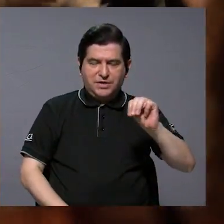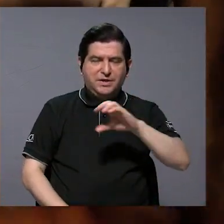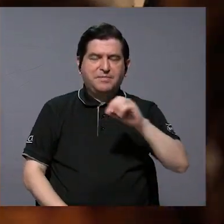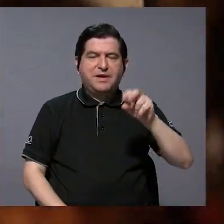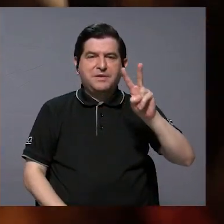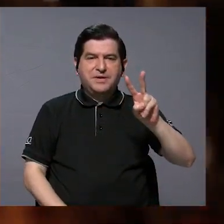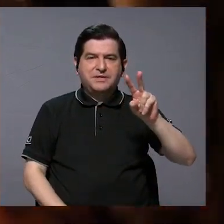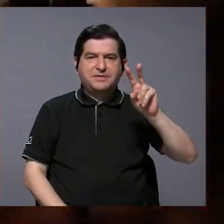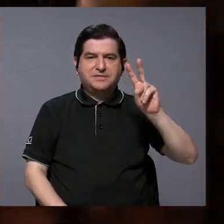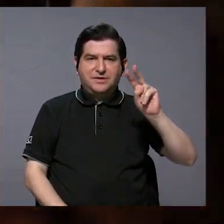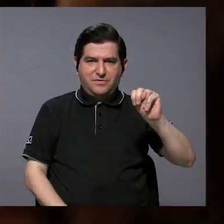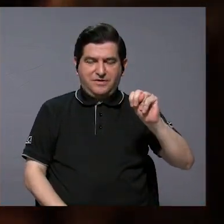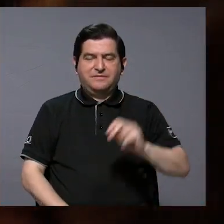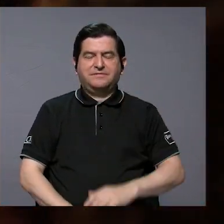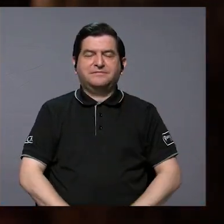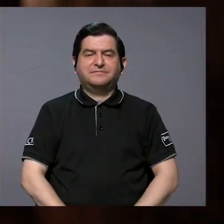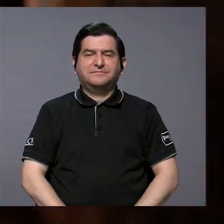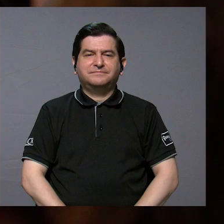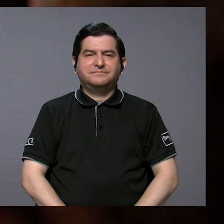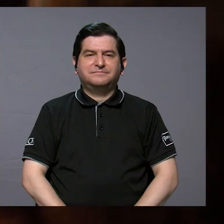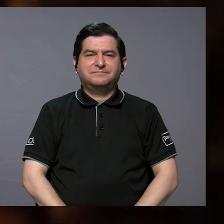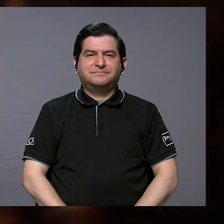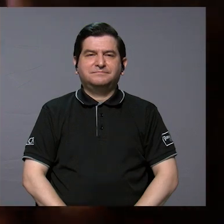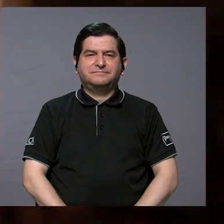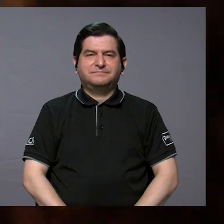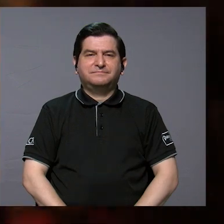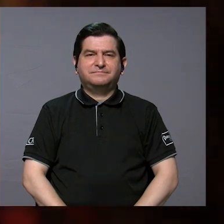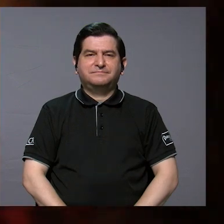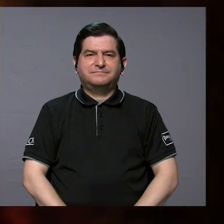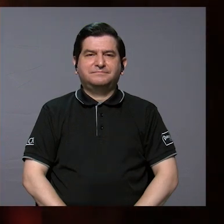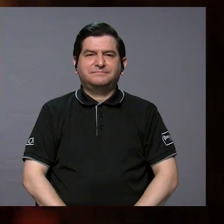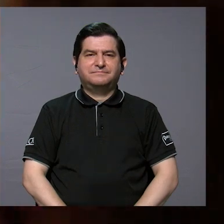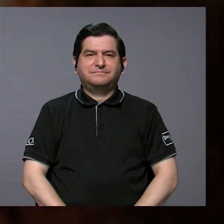en el 8M y en el 25 de noviembre.